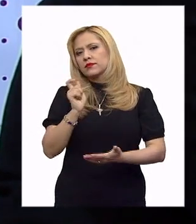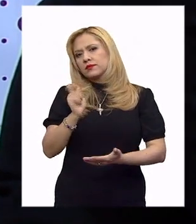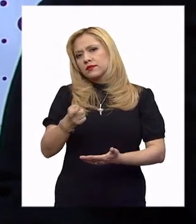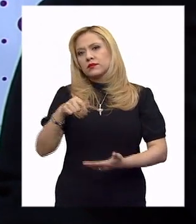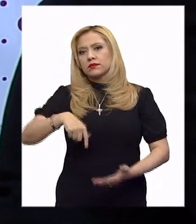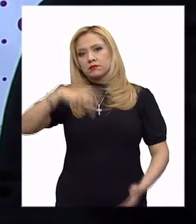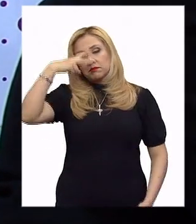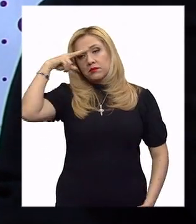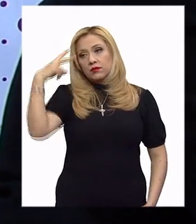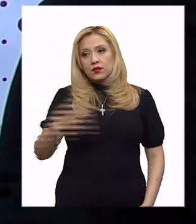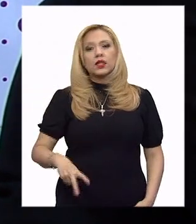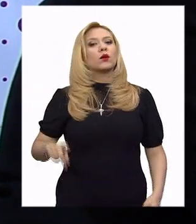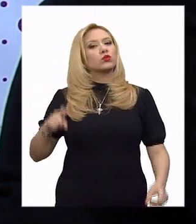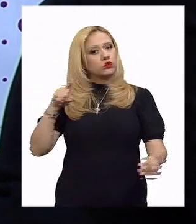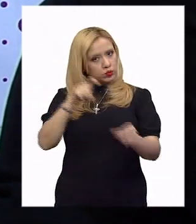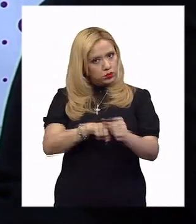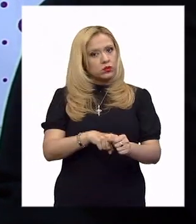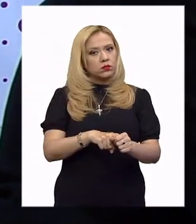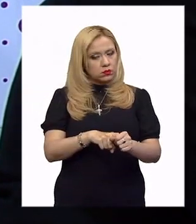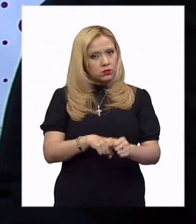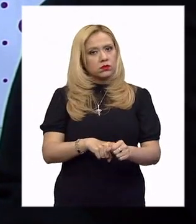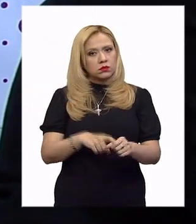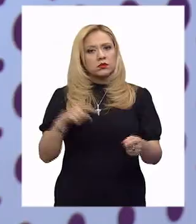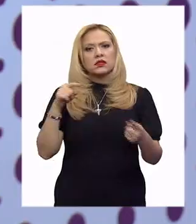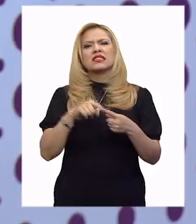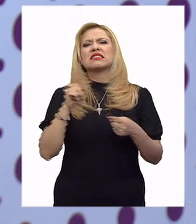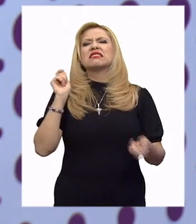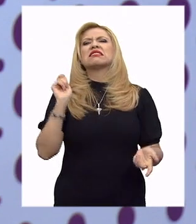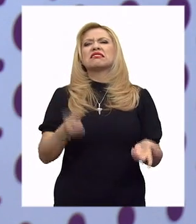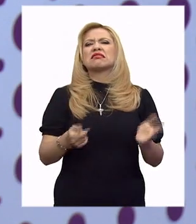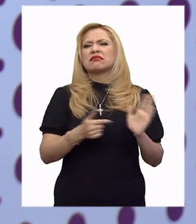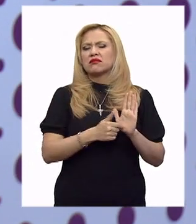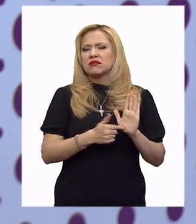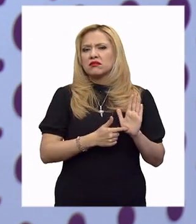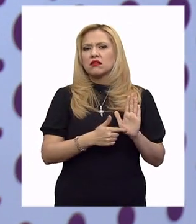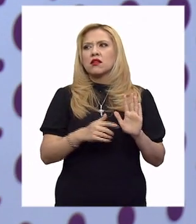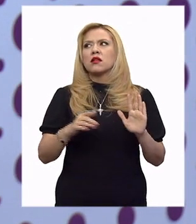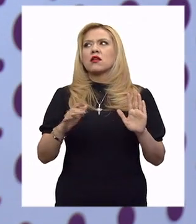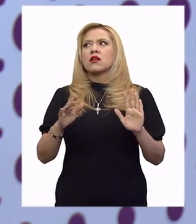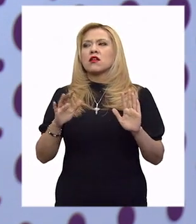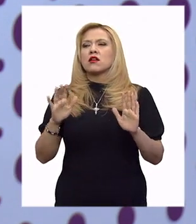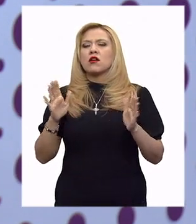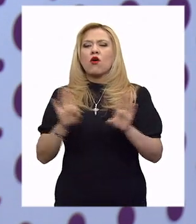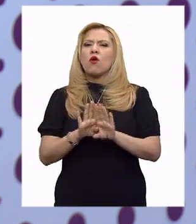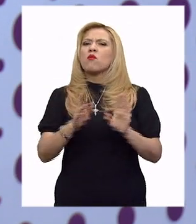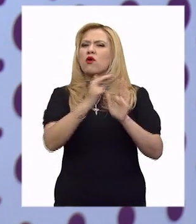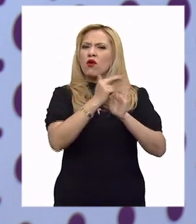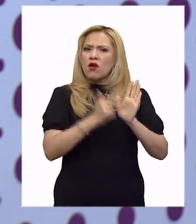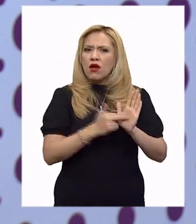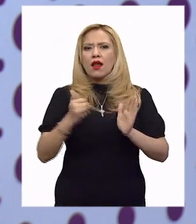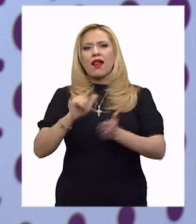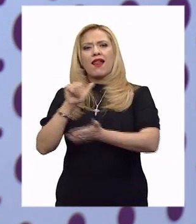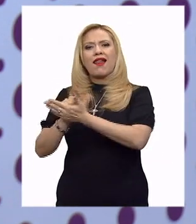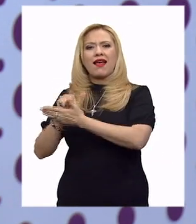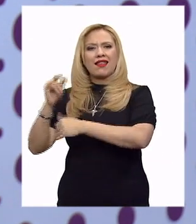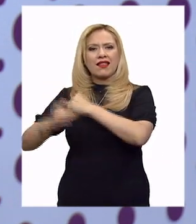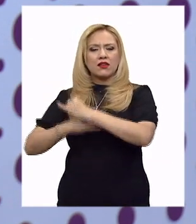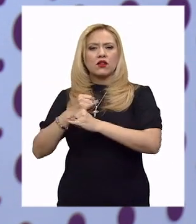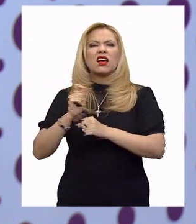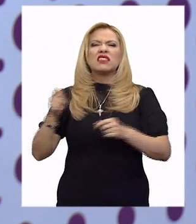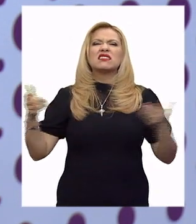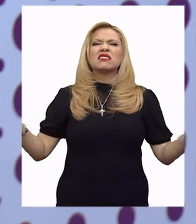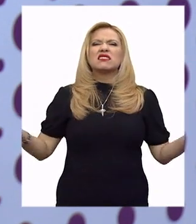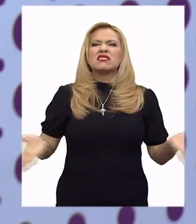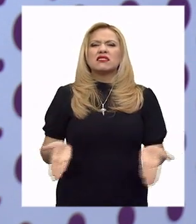sido parte, y justo lo que enmarca tanto el mecanismo como la convención es citar ciertas políticas públicas en el sentido de